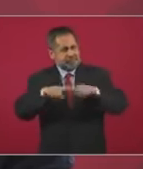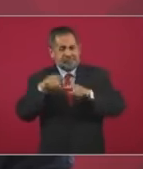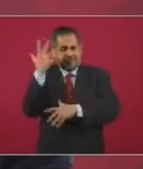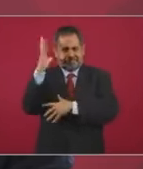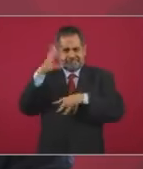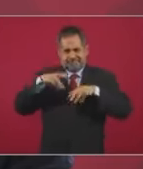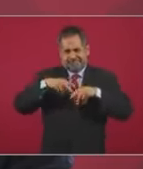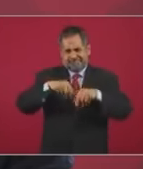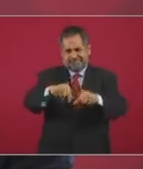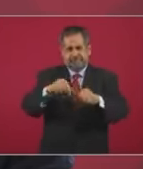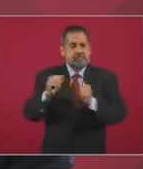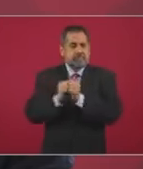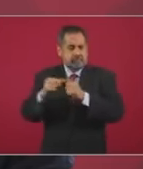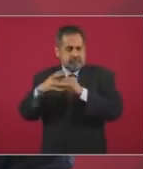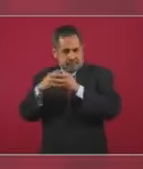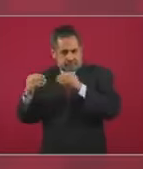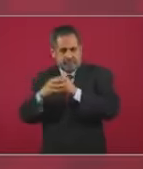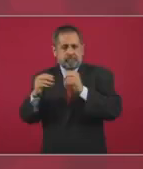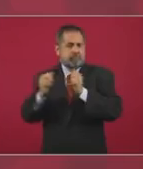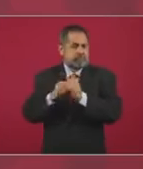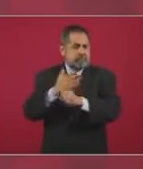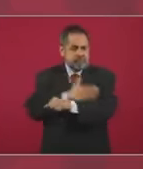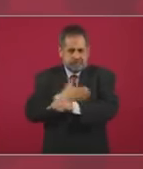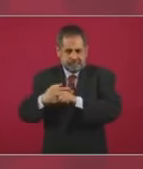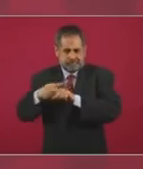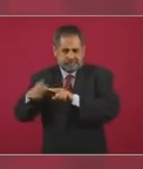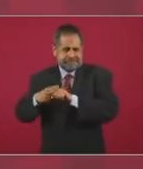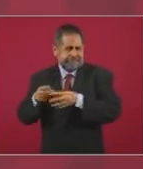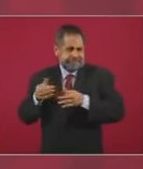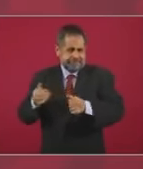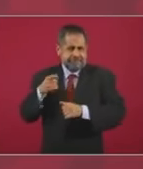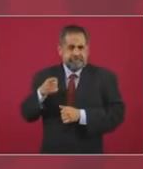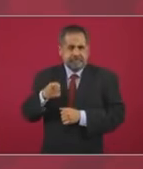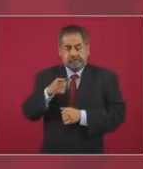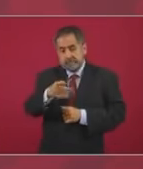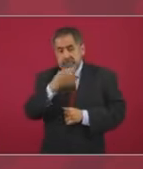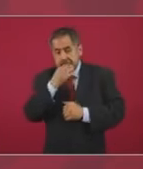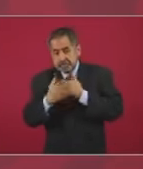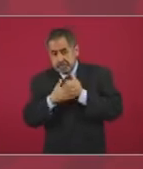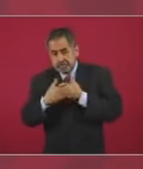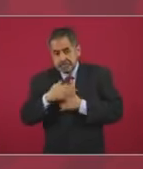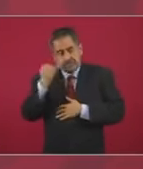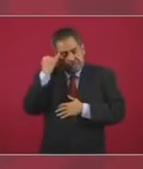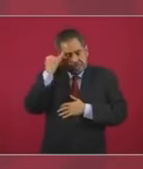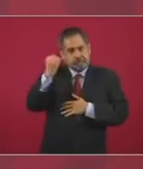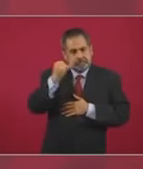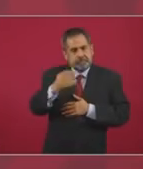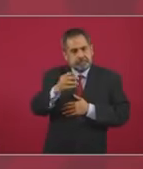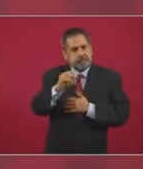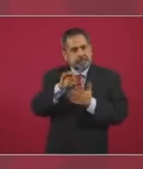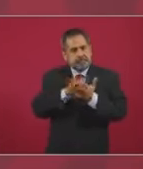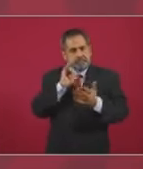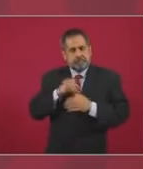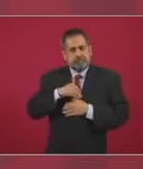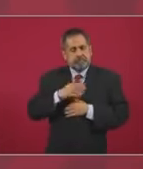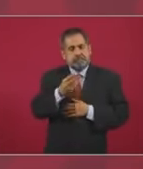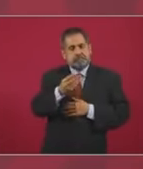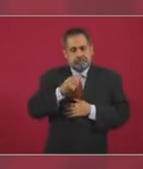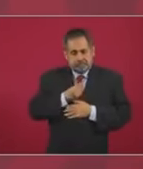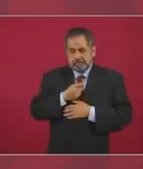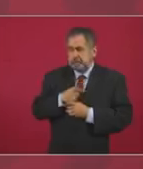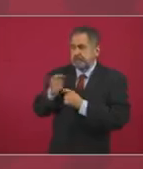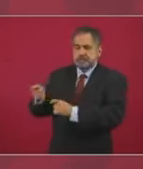árboles frutales y maderables. Vamos a tomar en cuenta tu planteamiento. Voy a pedirle al